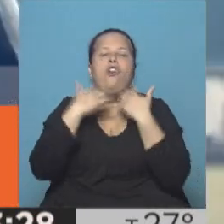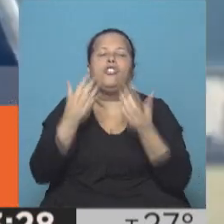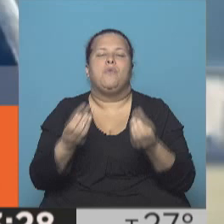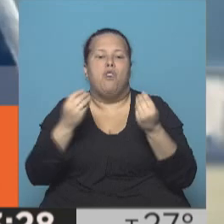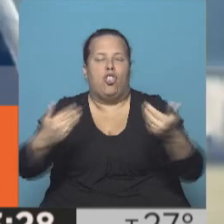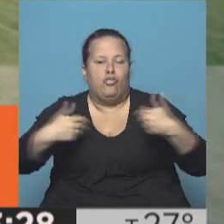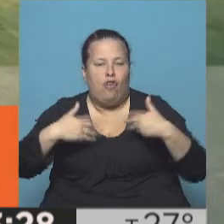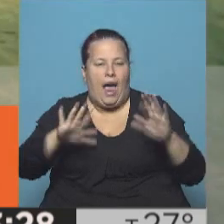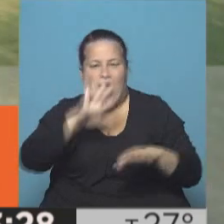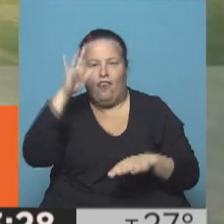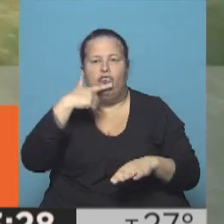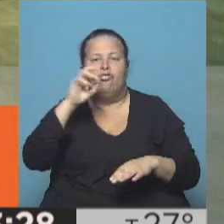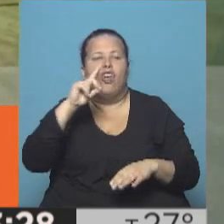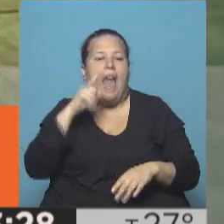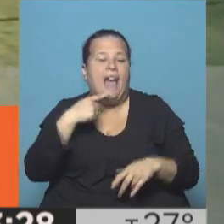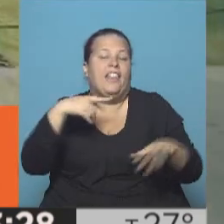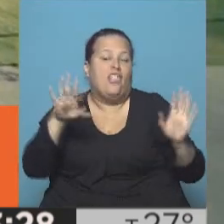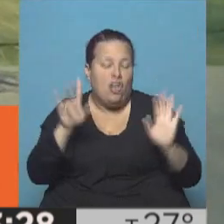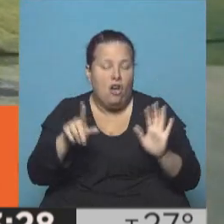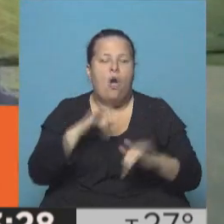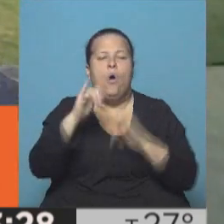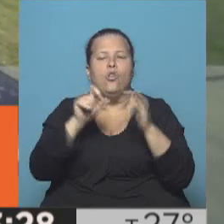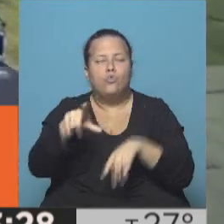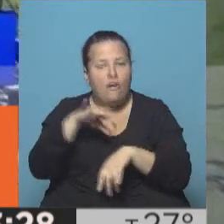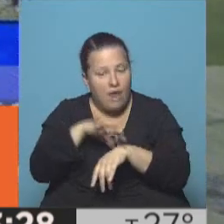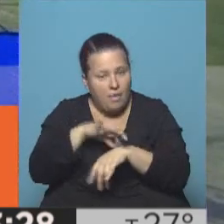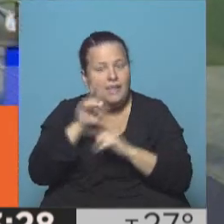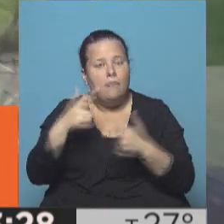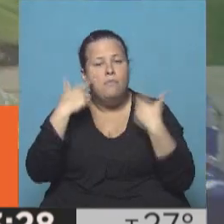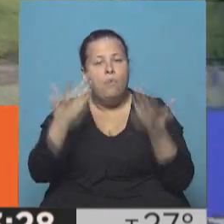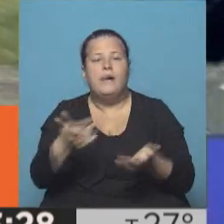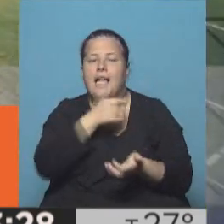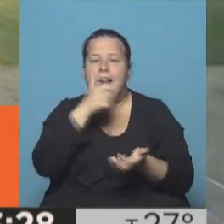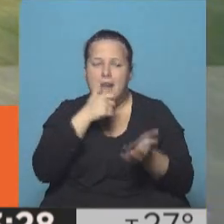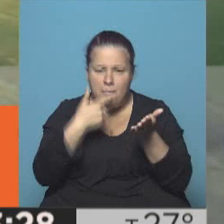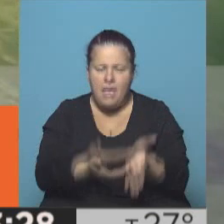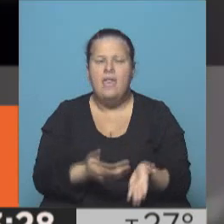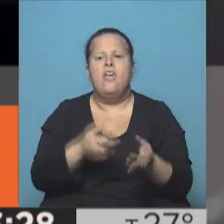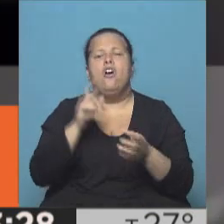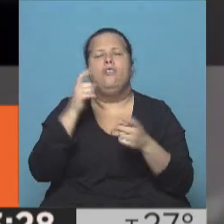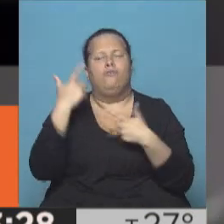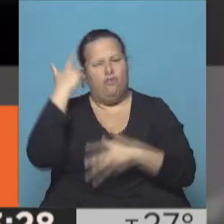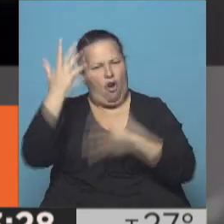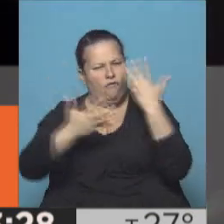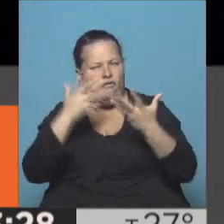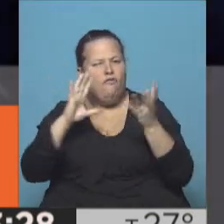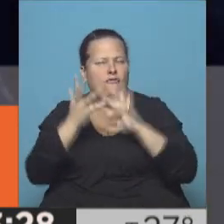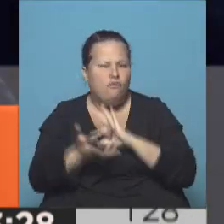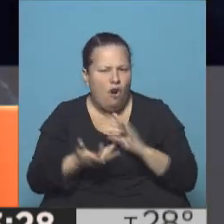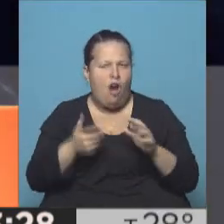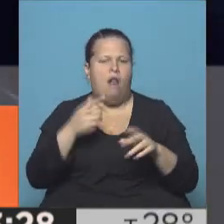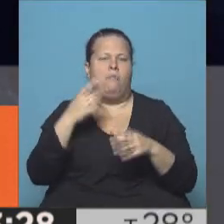qué soy el Indio Solari, dice por allí. Habla de su enfermedad, hasta muestra los medicamentos, de la confusión de alguna manera entre